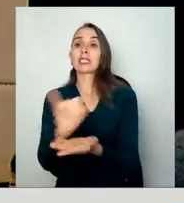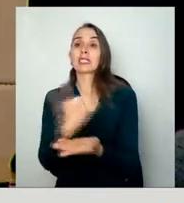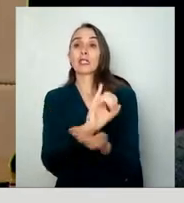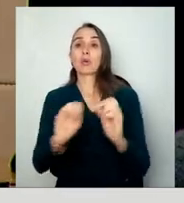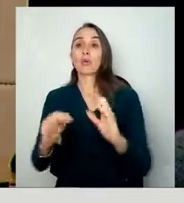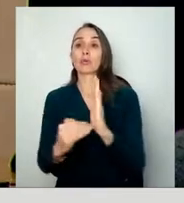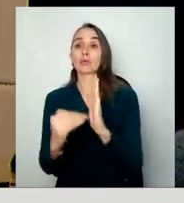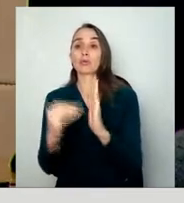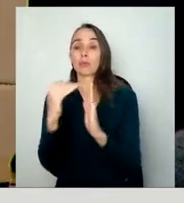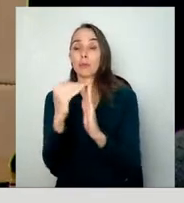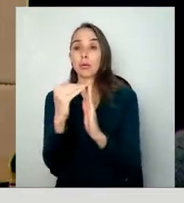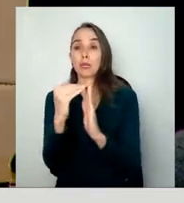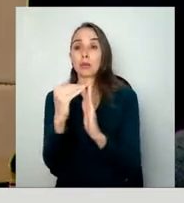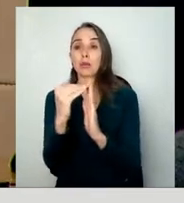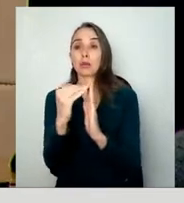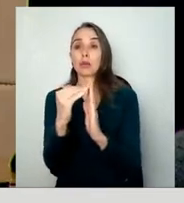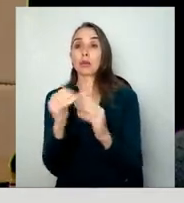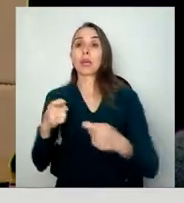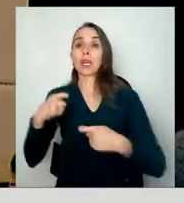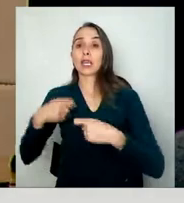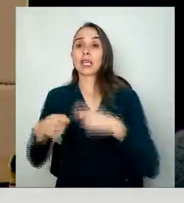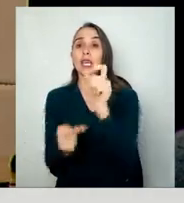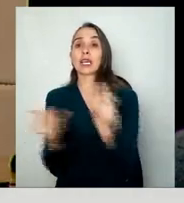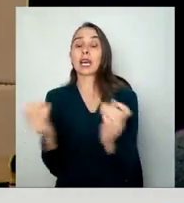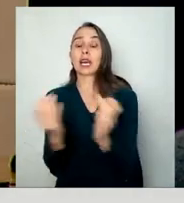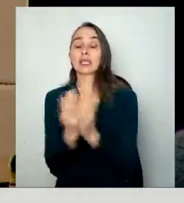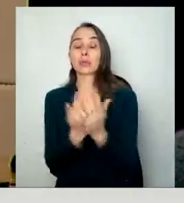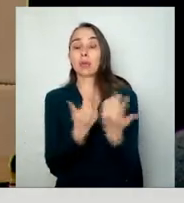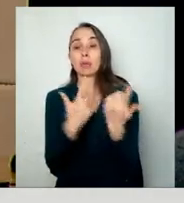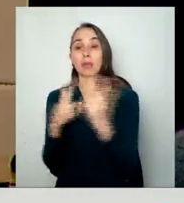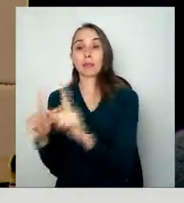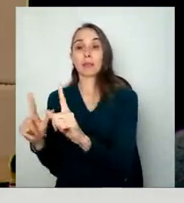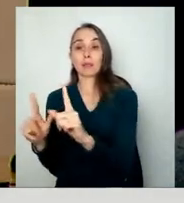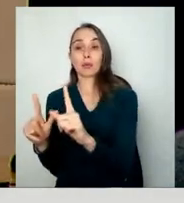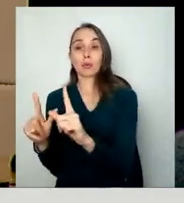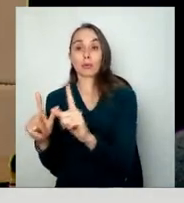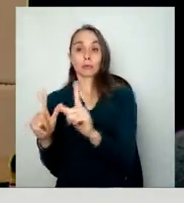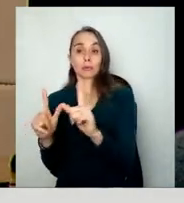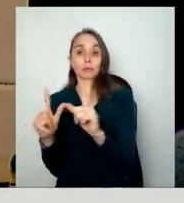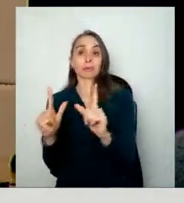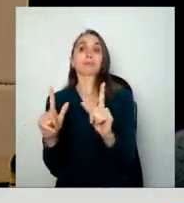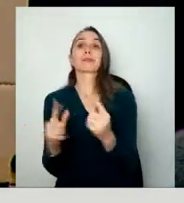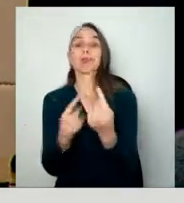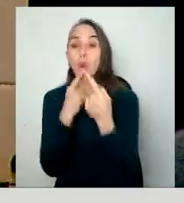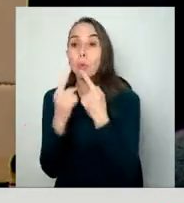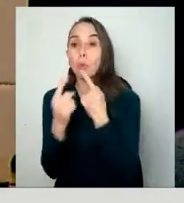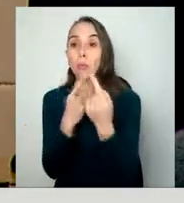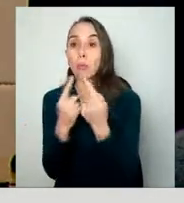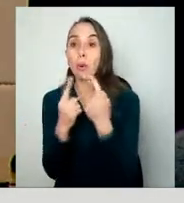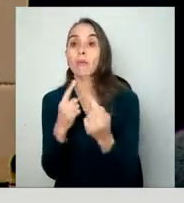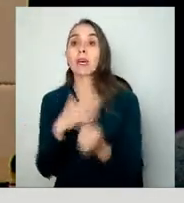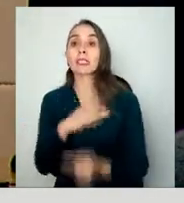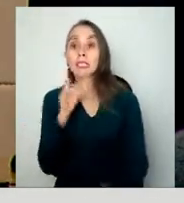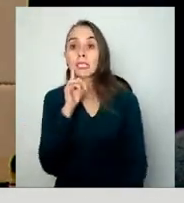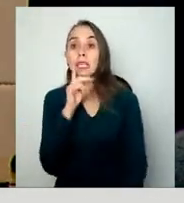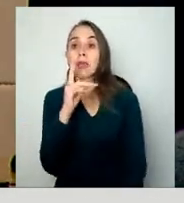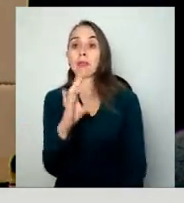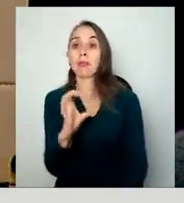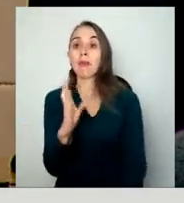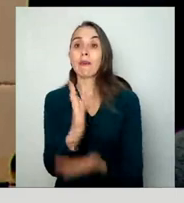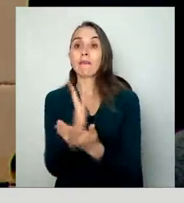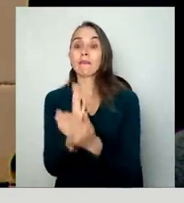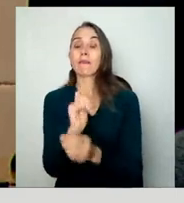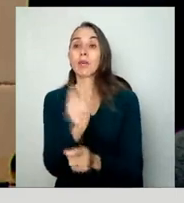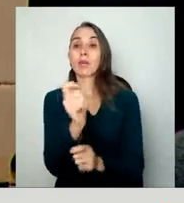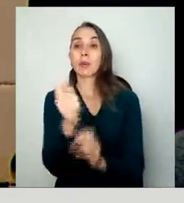le nieguen a estudiantes la entrega de sus títulos y a rendir evaluaciones si tienen deudas de arancel por